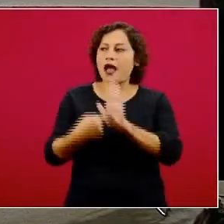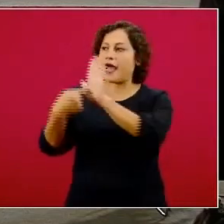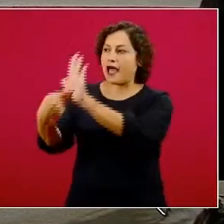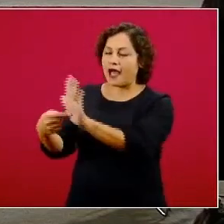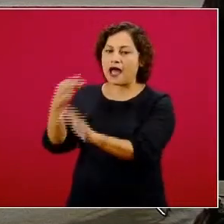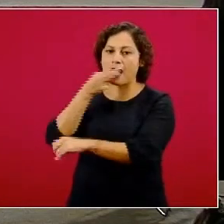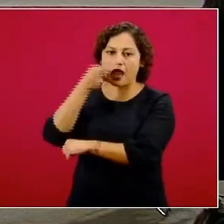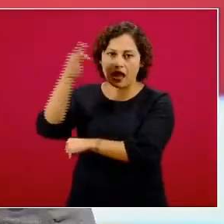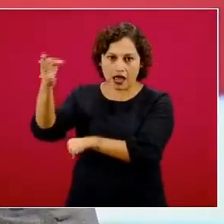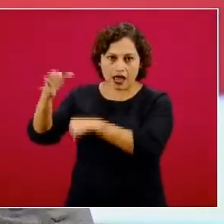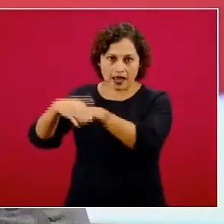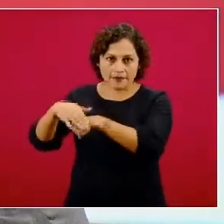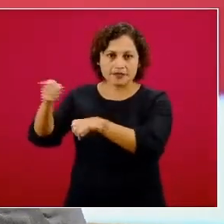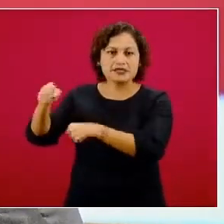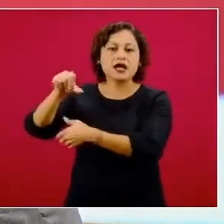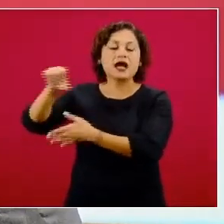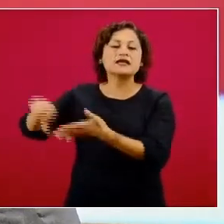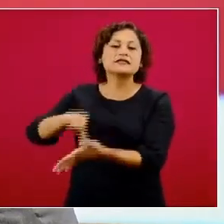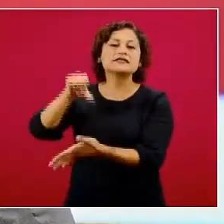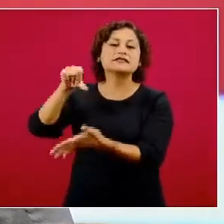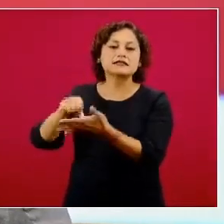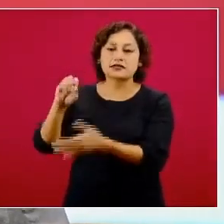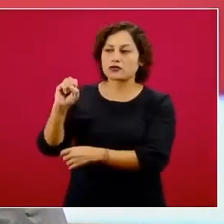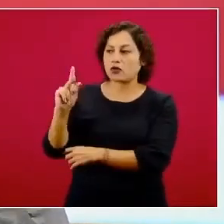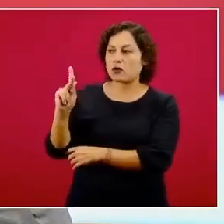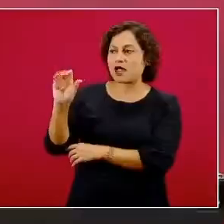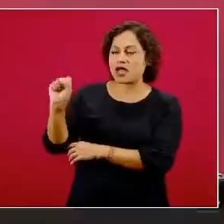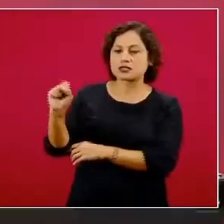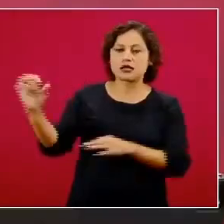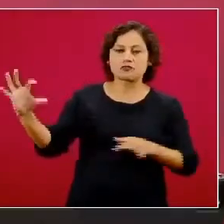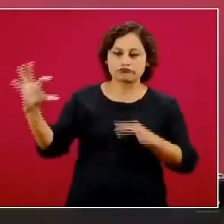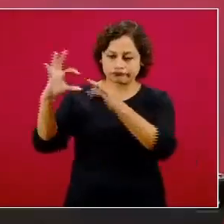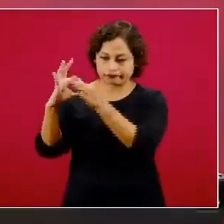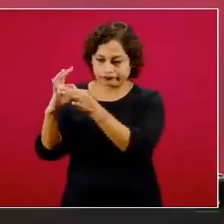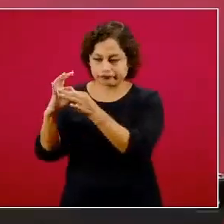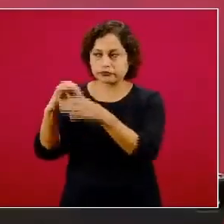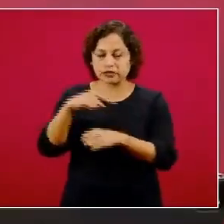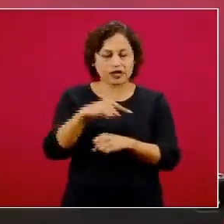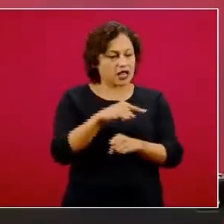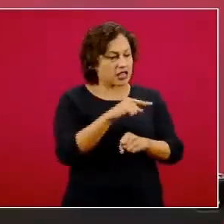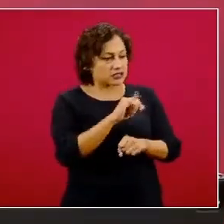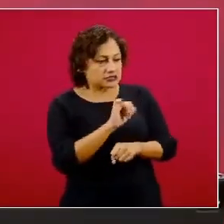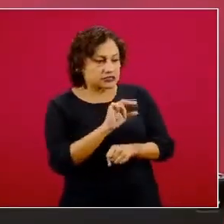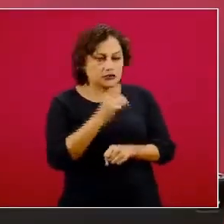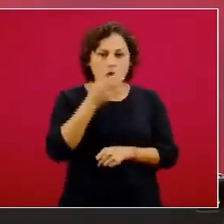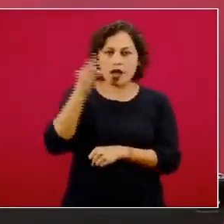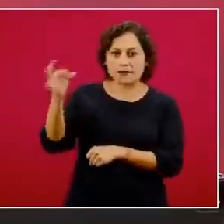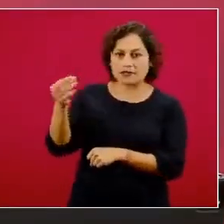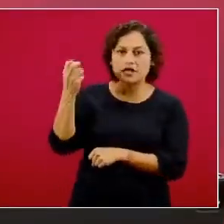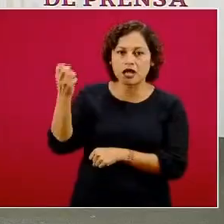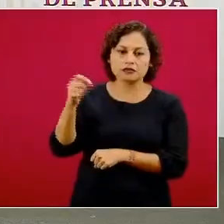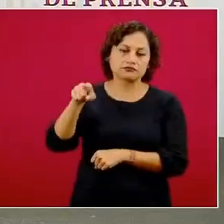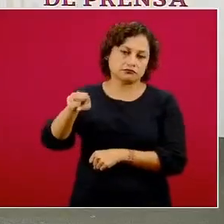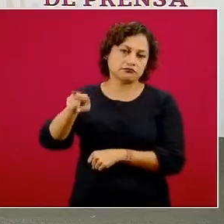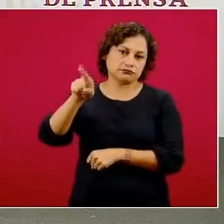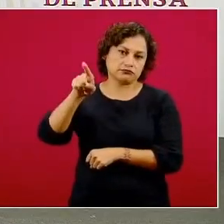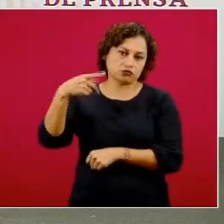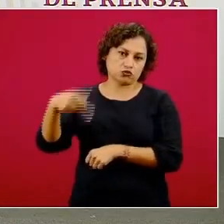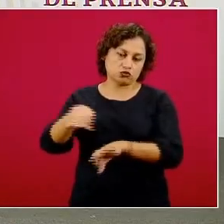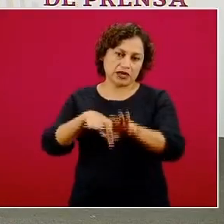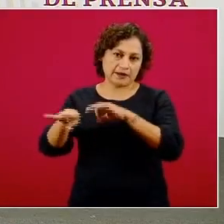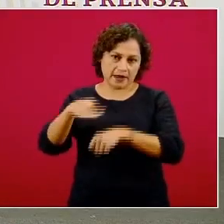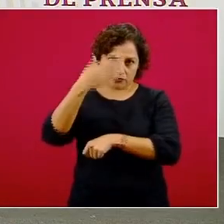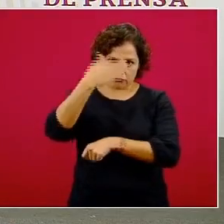al centro de enlace de la Organización Panamericana de la Salud para que cumplan con estas características. Sobre el